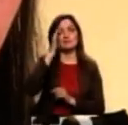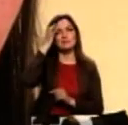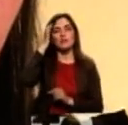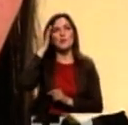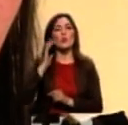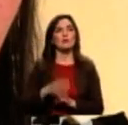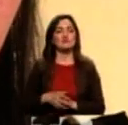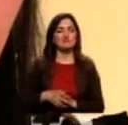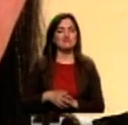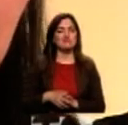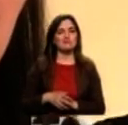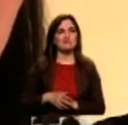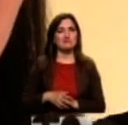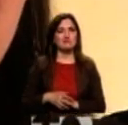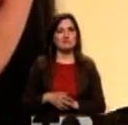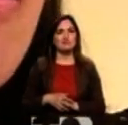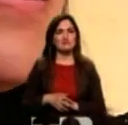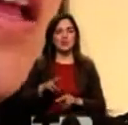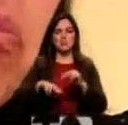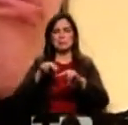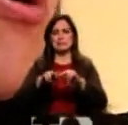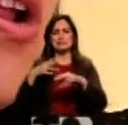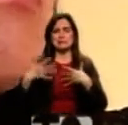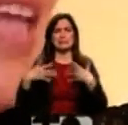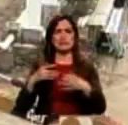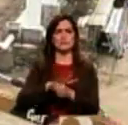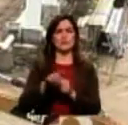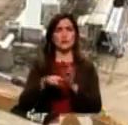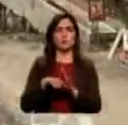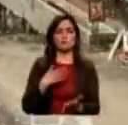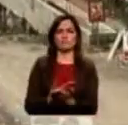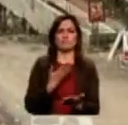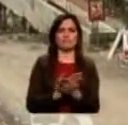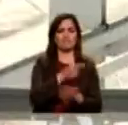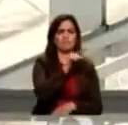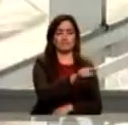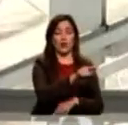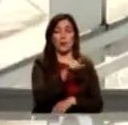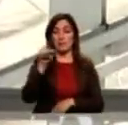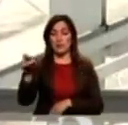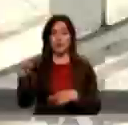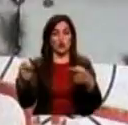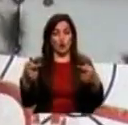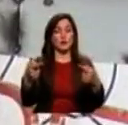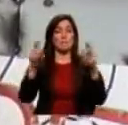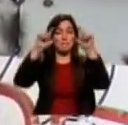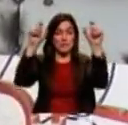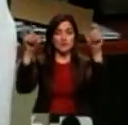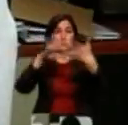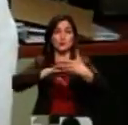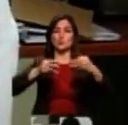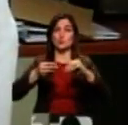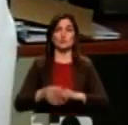que la obra se puede ver alterada o afectada por lo que se seguirá exigiendo que las desaveniencias entre las partes